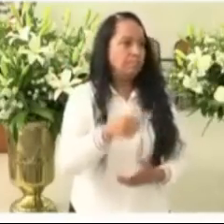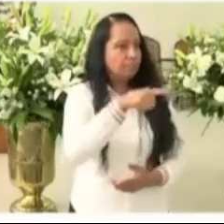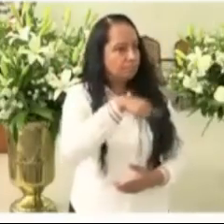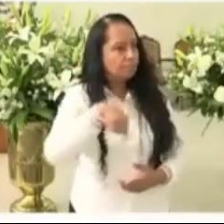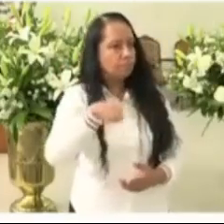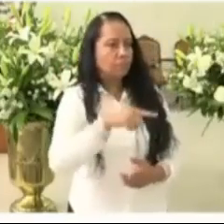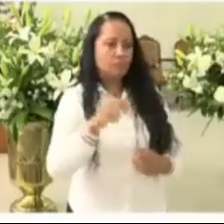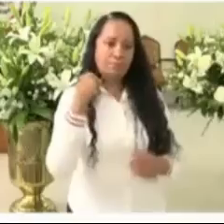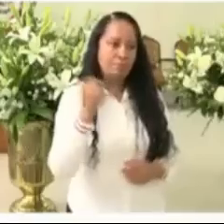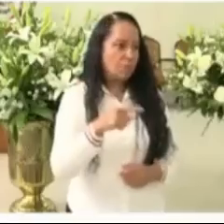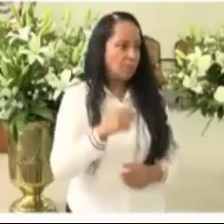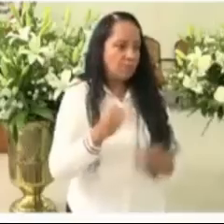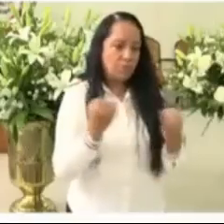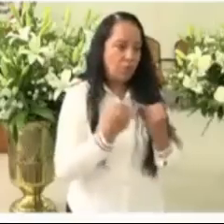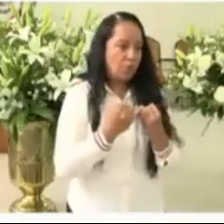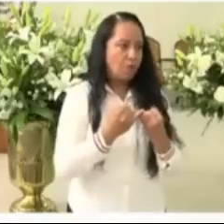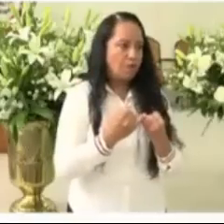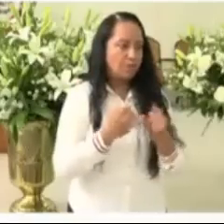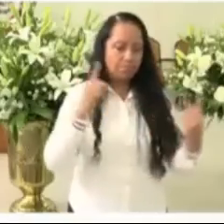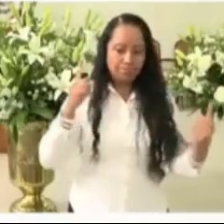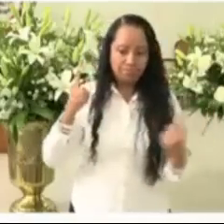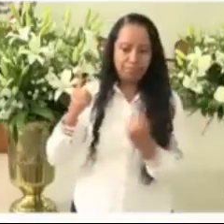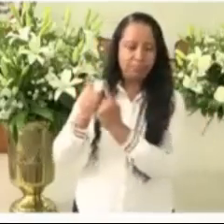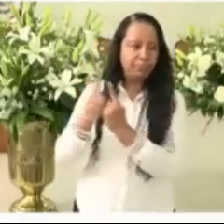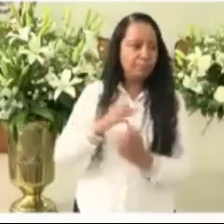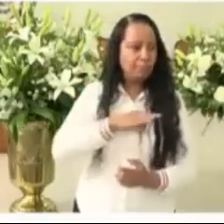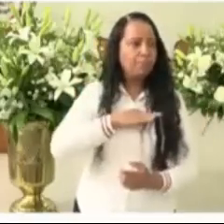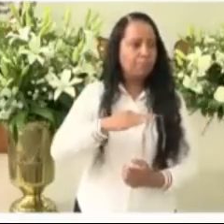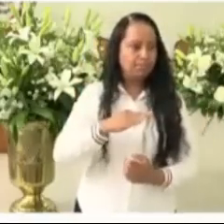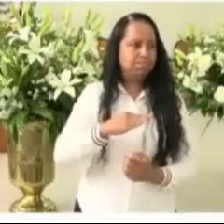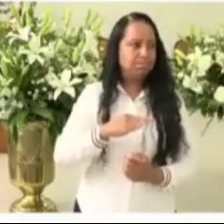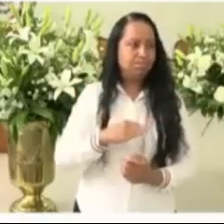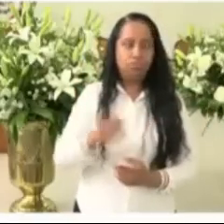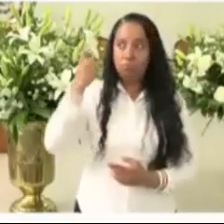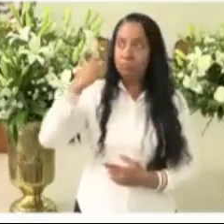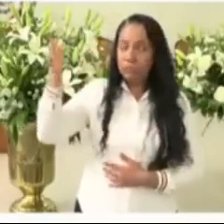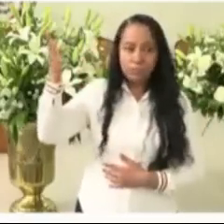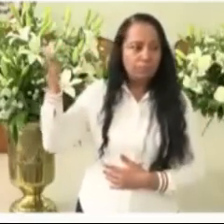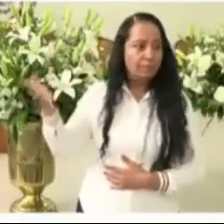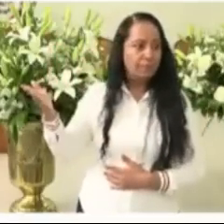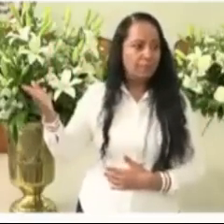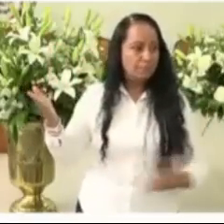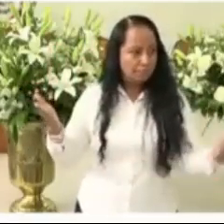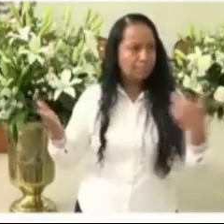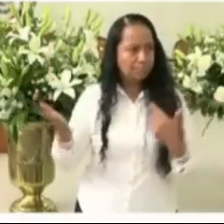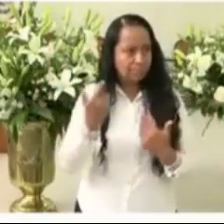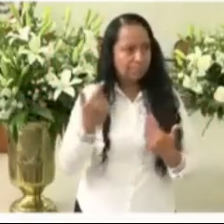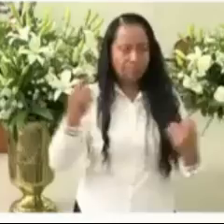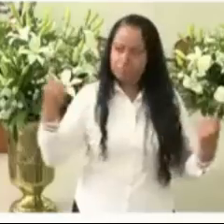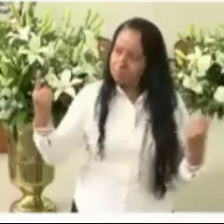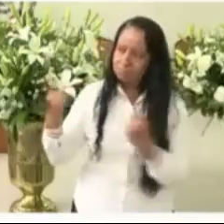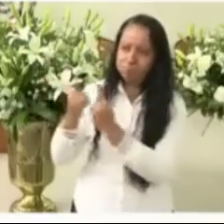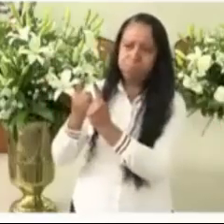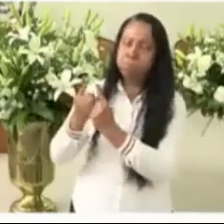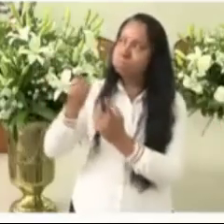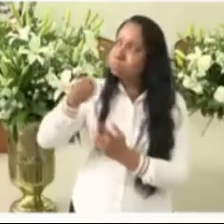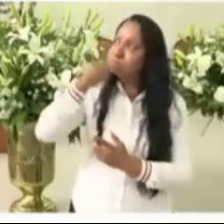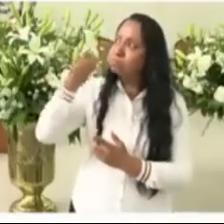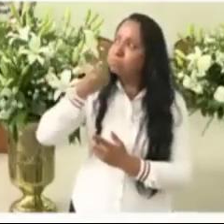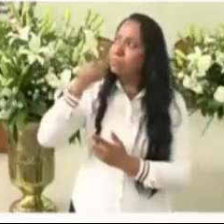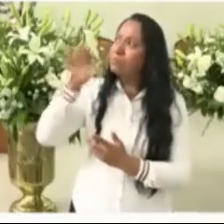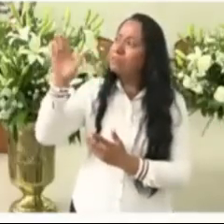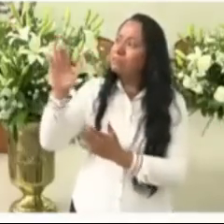Aquí está el altar para que vengamos al Señor y le digamos, Señor, ya no